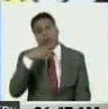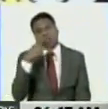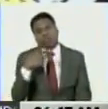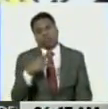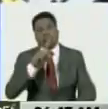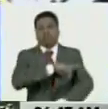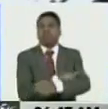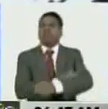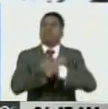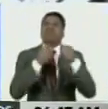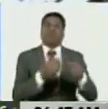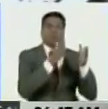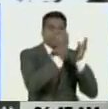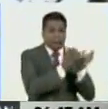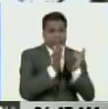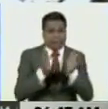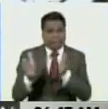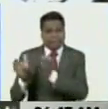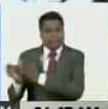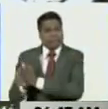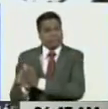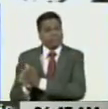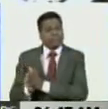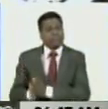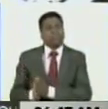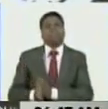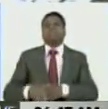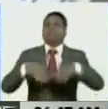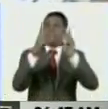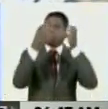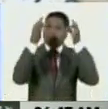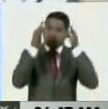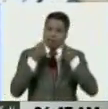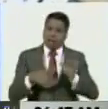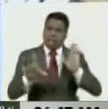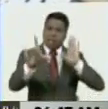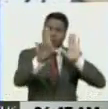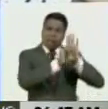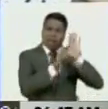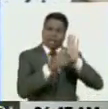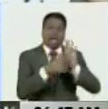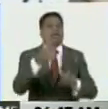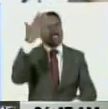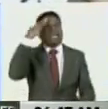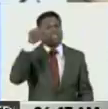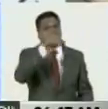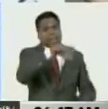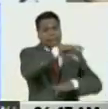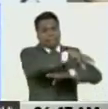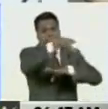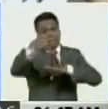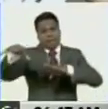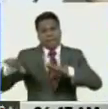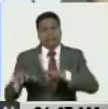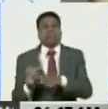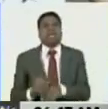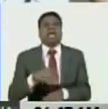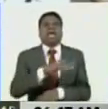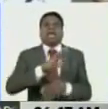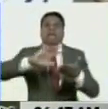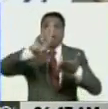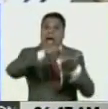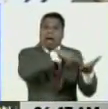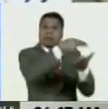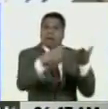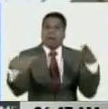partidos políticos organizados, evidentemente legalizados. Que lo sepa la región, que quieren ilegalizar a los partidos en Venezuela por la